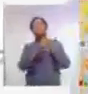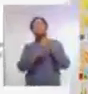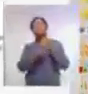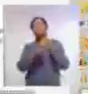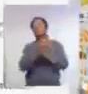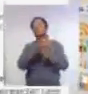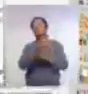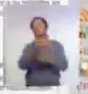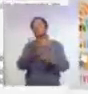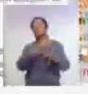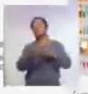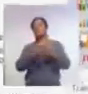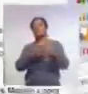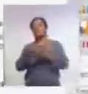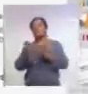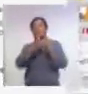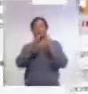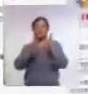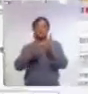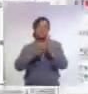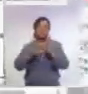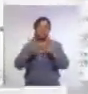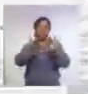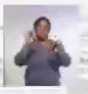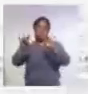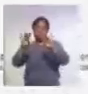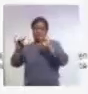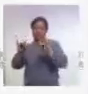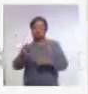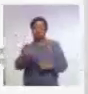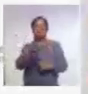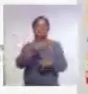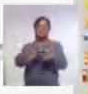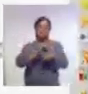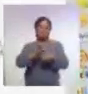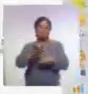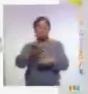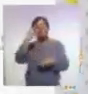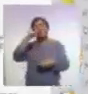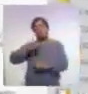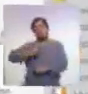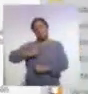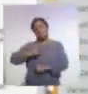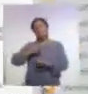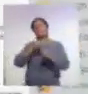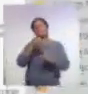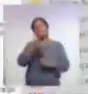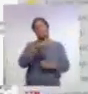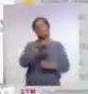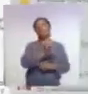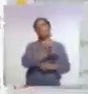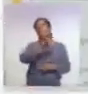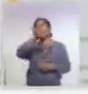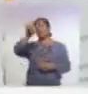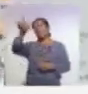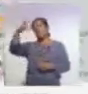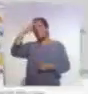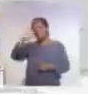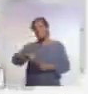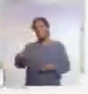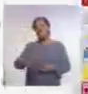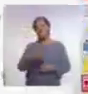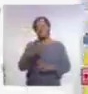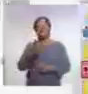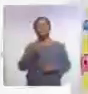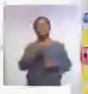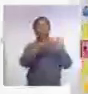diversas disposiciones del reglamento de reclutamiento de personal para el Ejército y la Fuerza Aérea Mexicanos. El decreto, expedido por el presidente Andrés